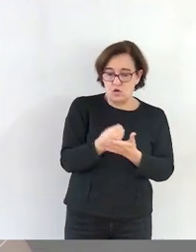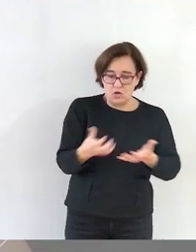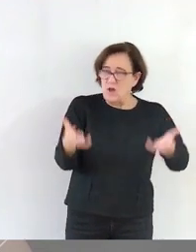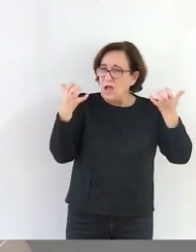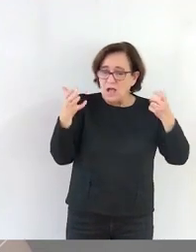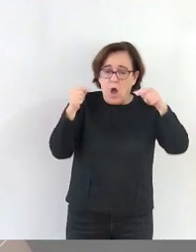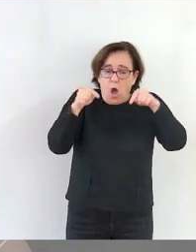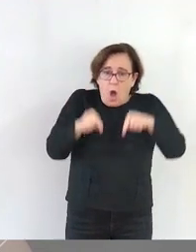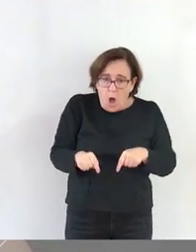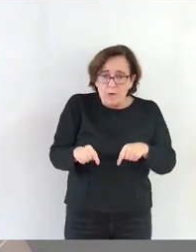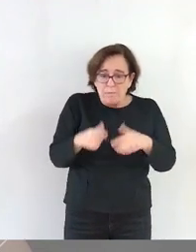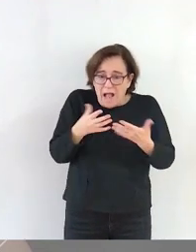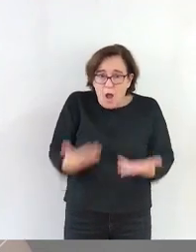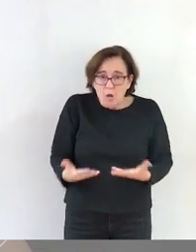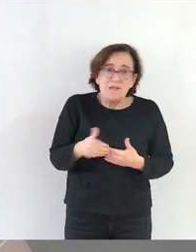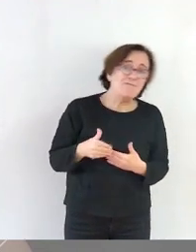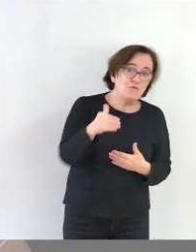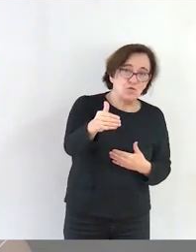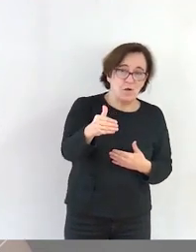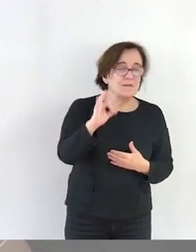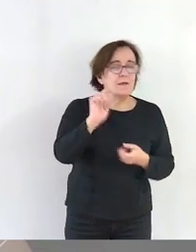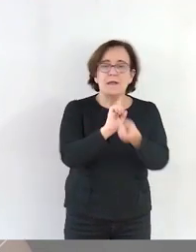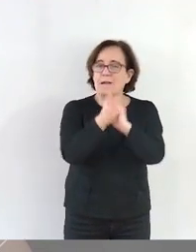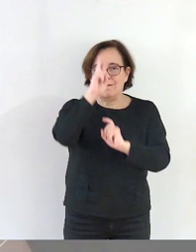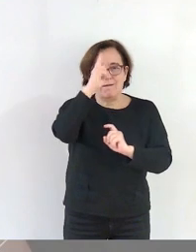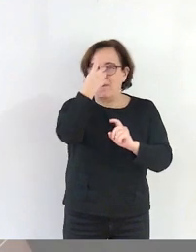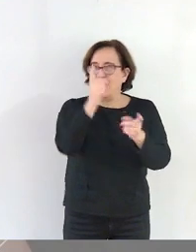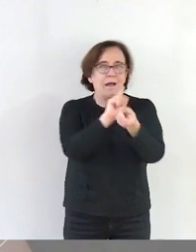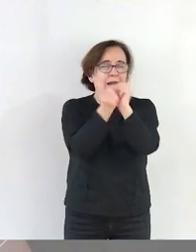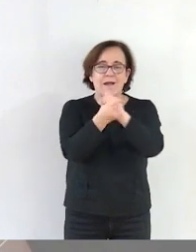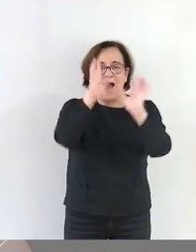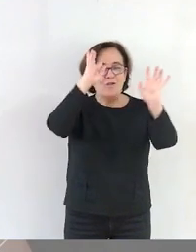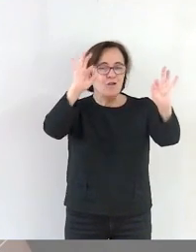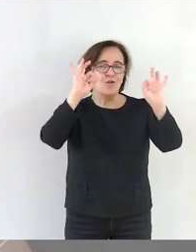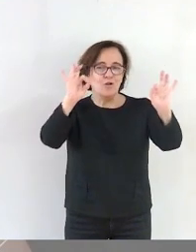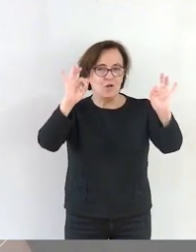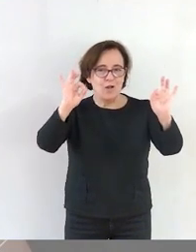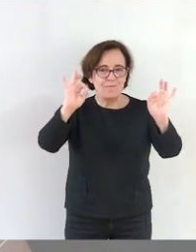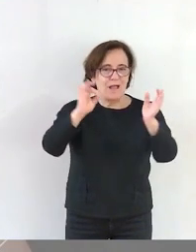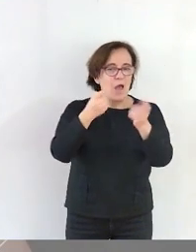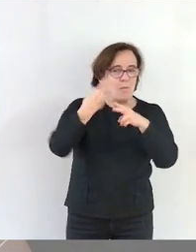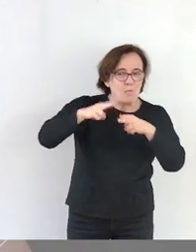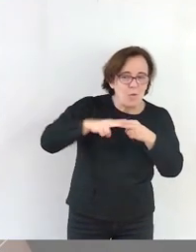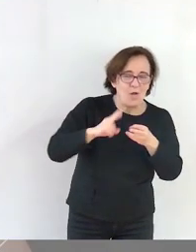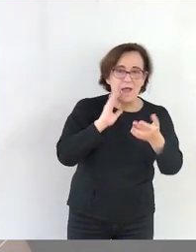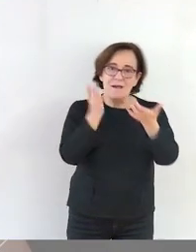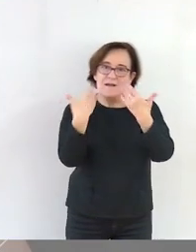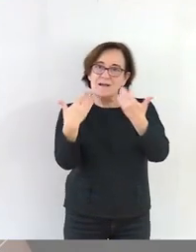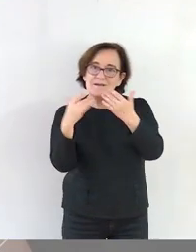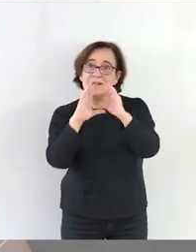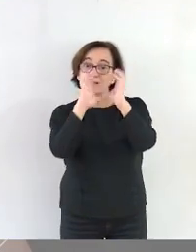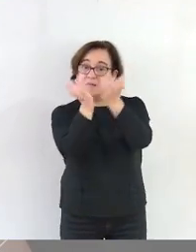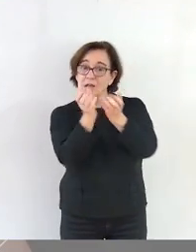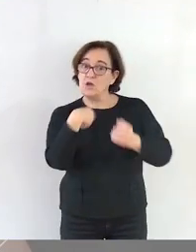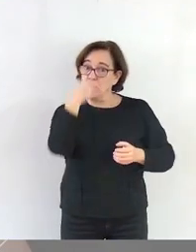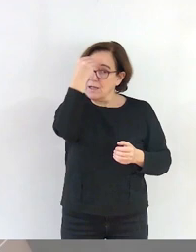en el hoy y en el futuro Por eso digo que es cambiar la l la lógica de la geopolítica la lógica de las relaciones internacionales y